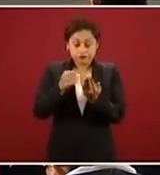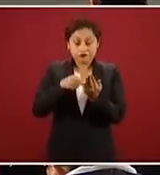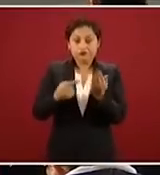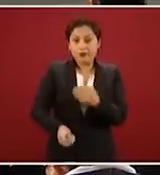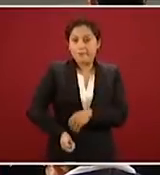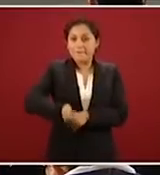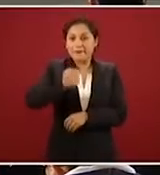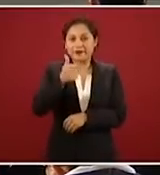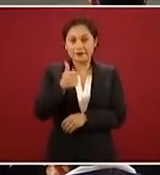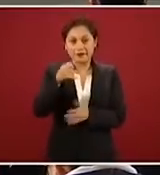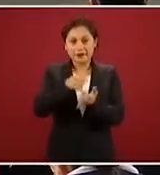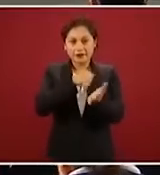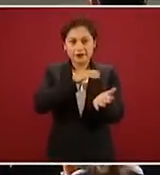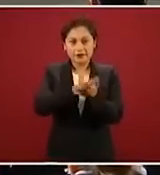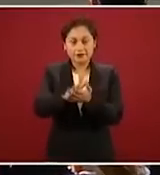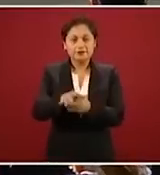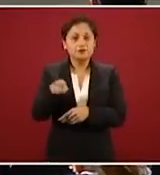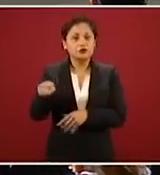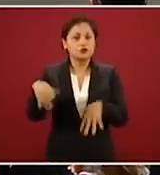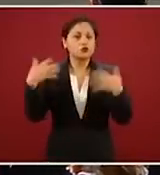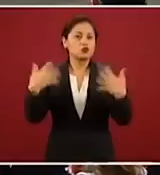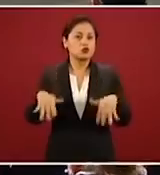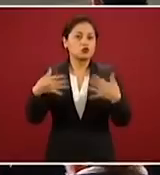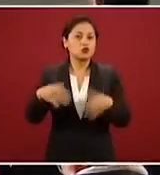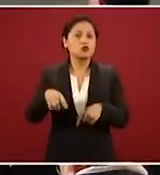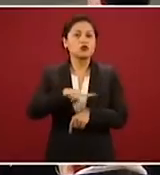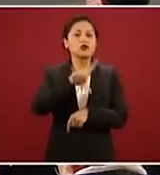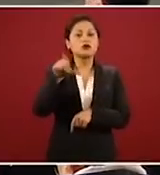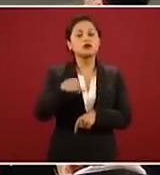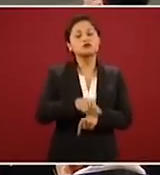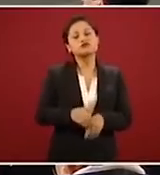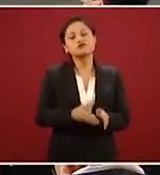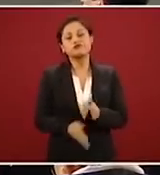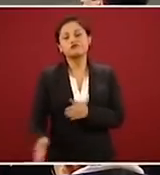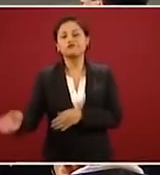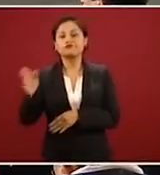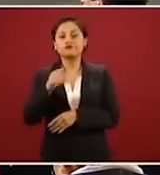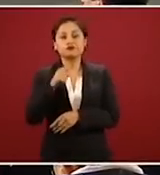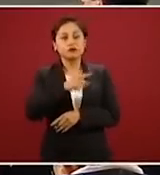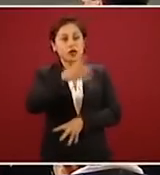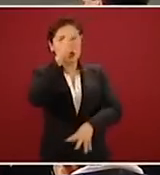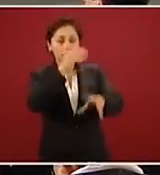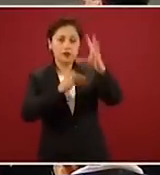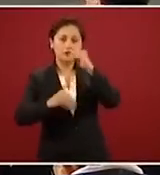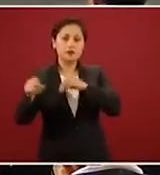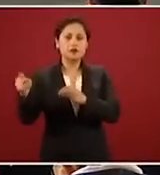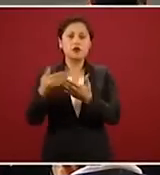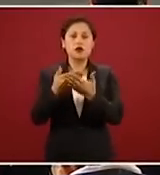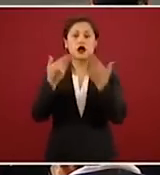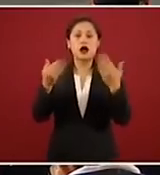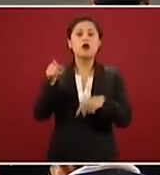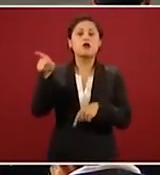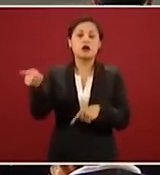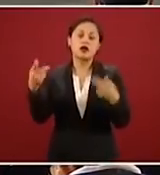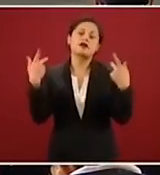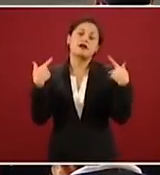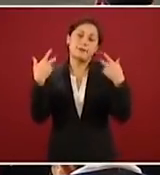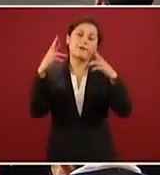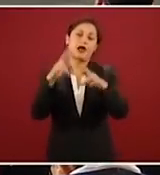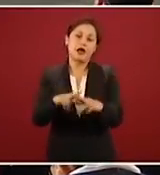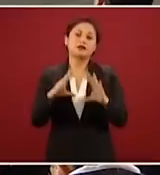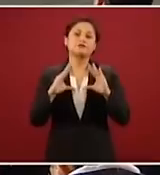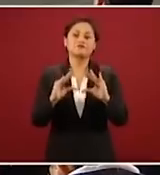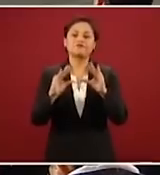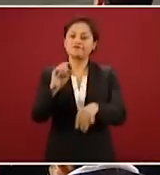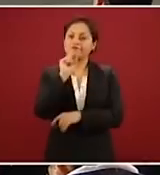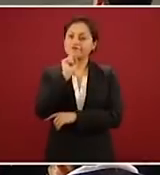de estudiantes, ella se dedicó a la profesión que le inculcaron en esa escuela, la docencia. La profesora Rivera,